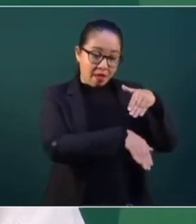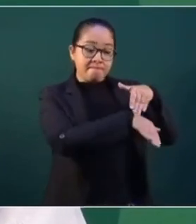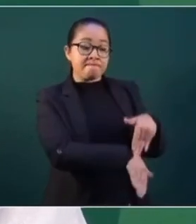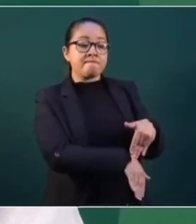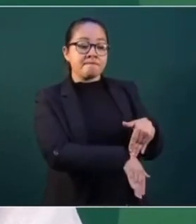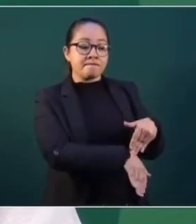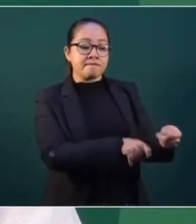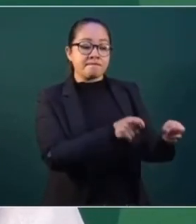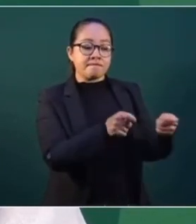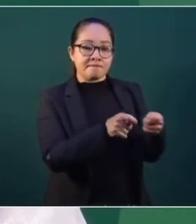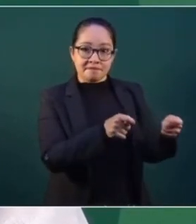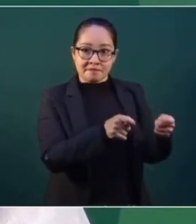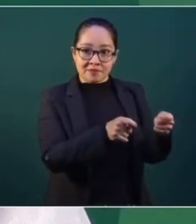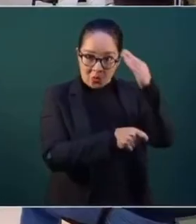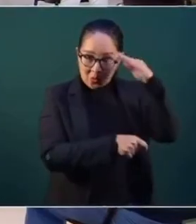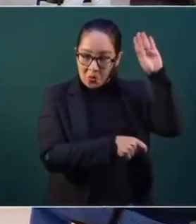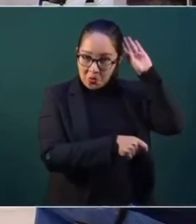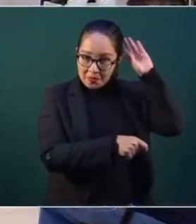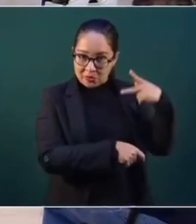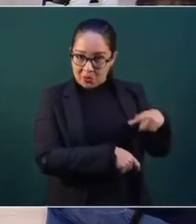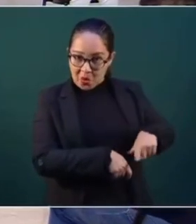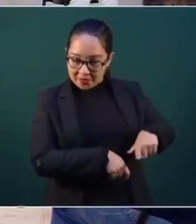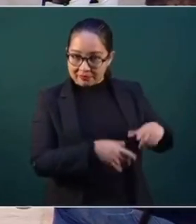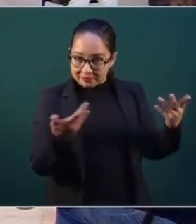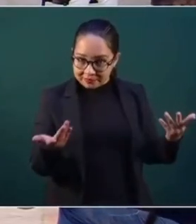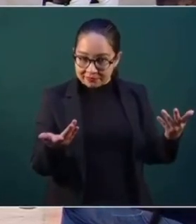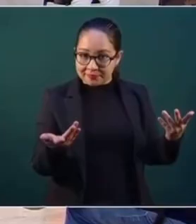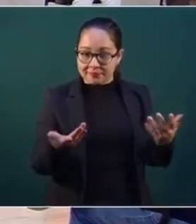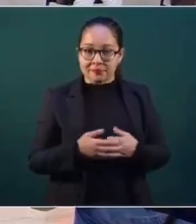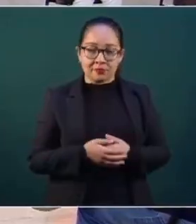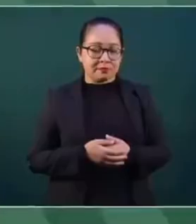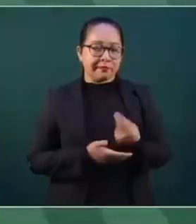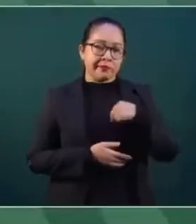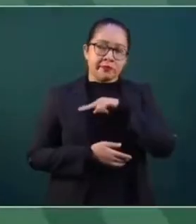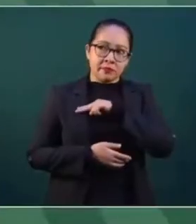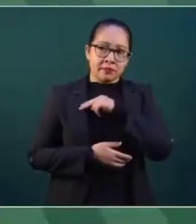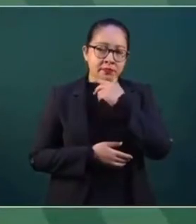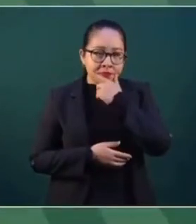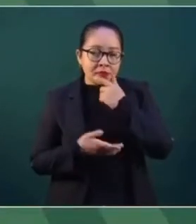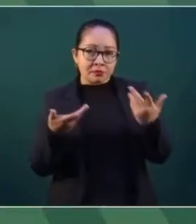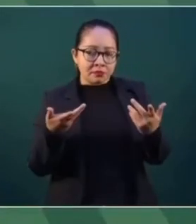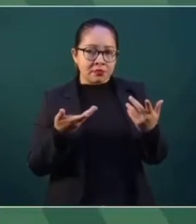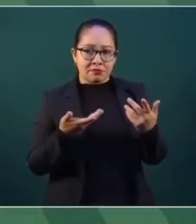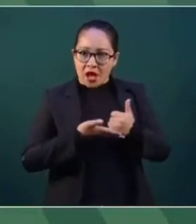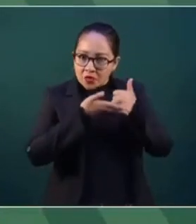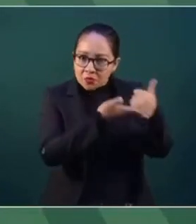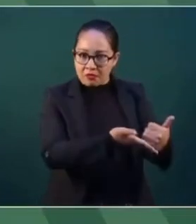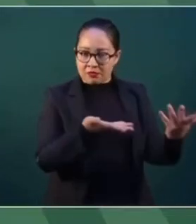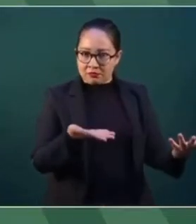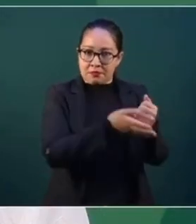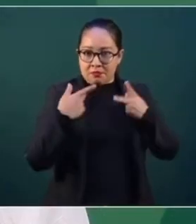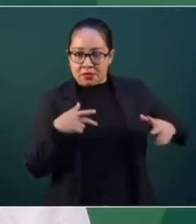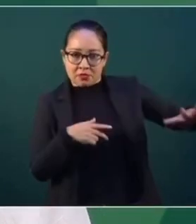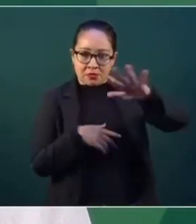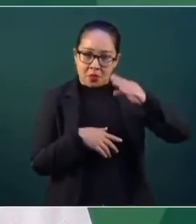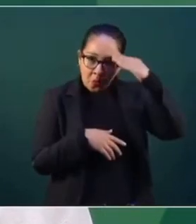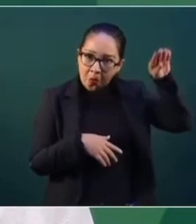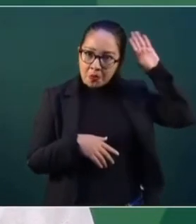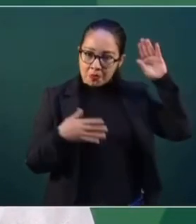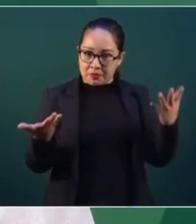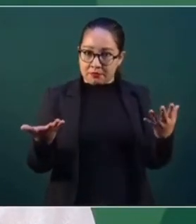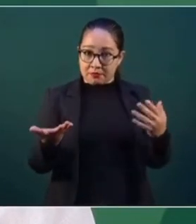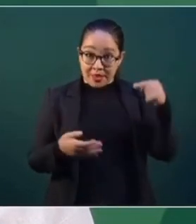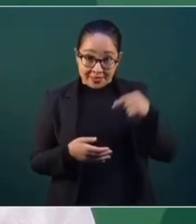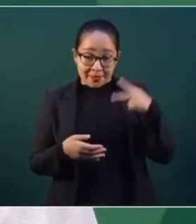políticamente al pueblo de Cuba, al gobierno de Cuba. Tomamos la decisión de ayudar, de ser solidarios. Desde aquí, desde